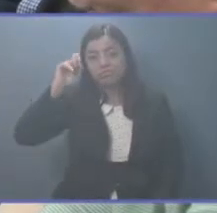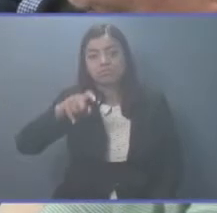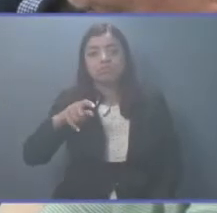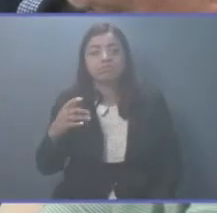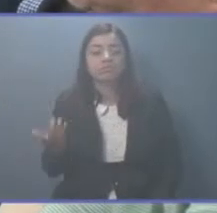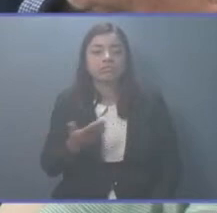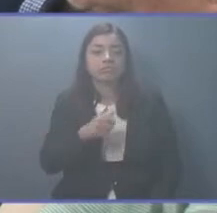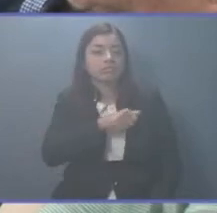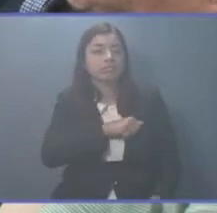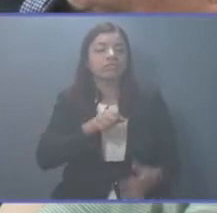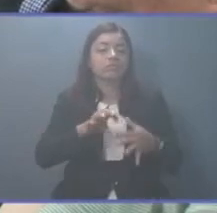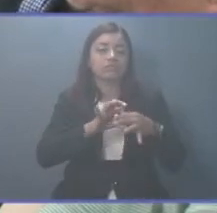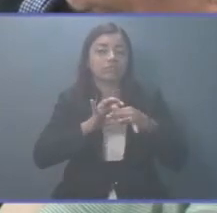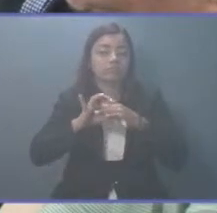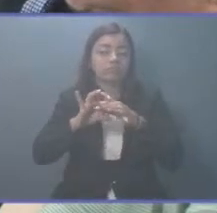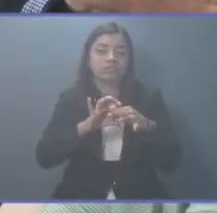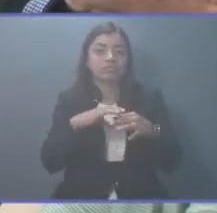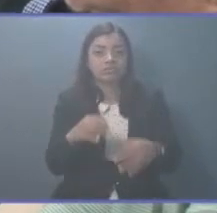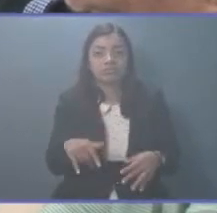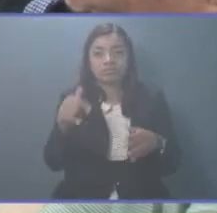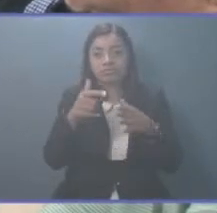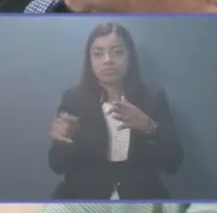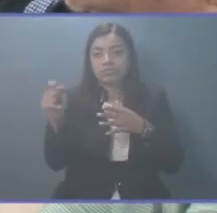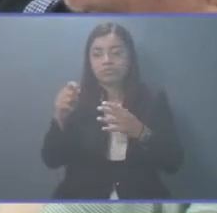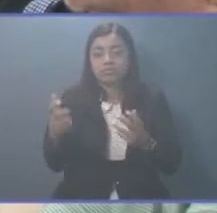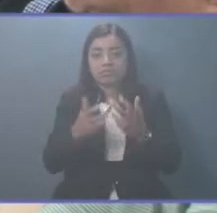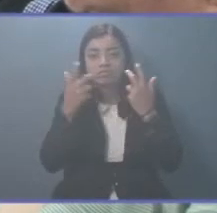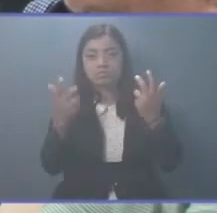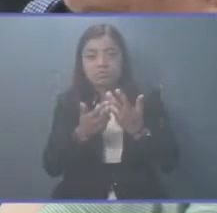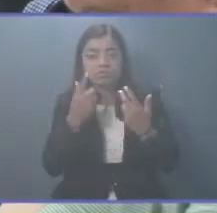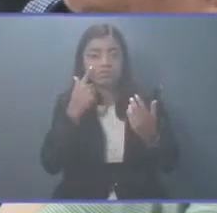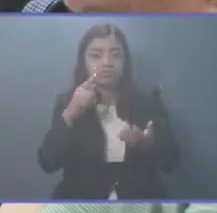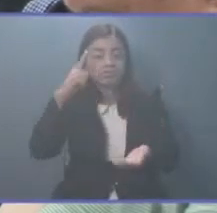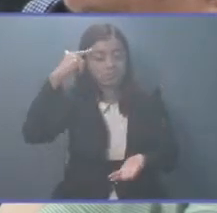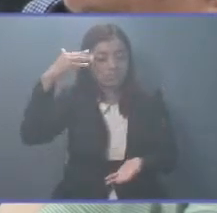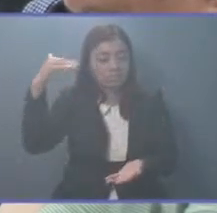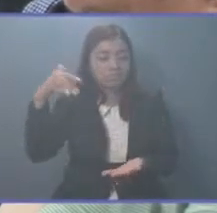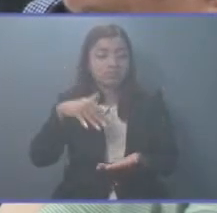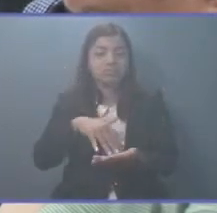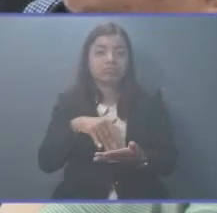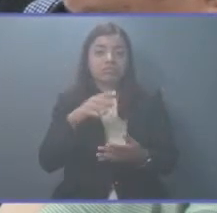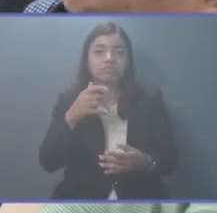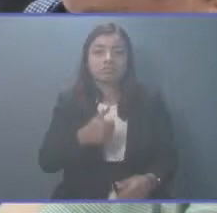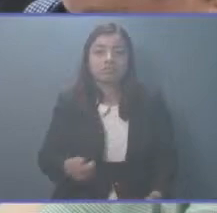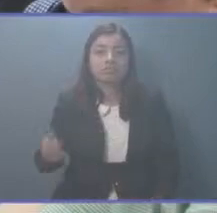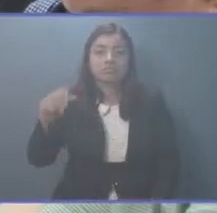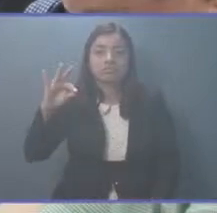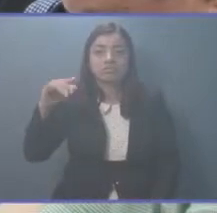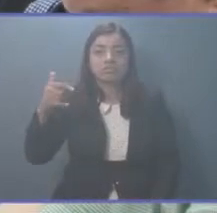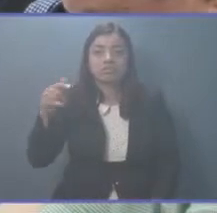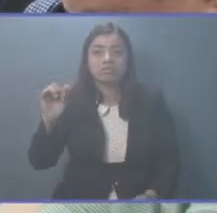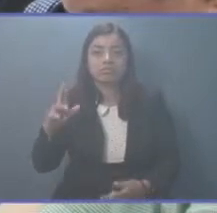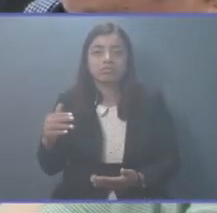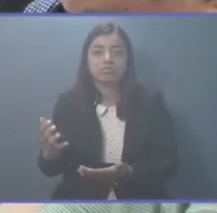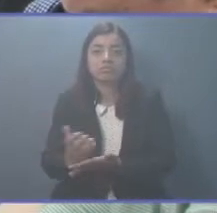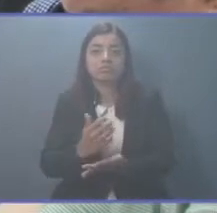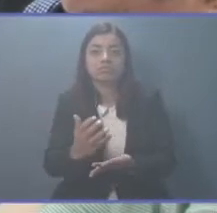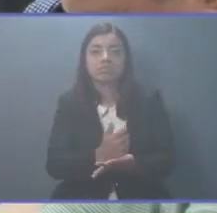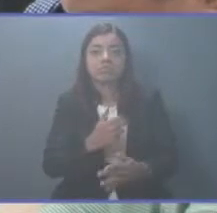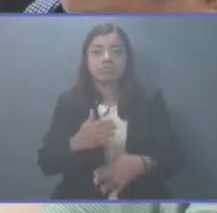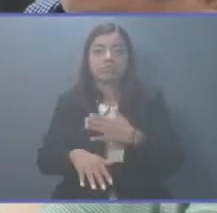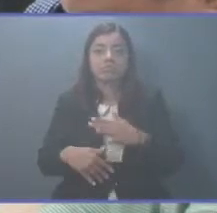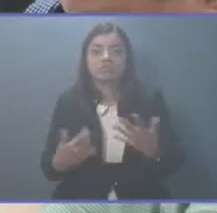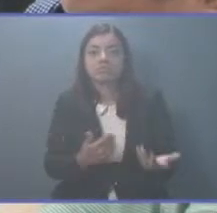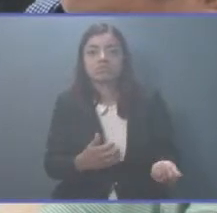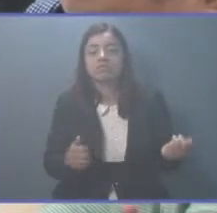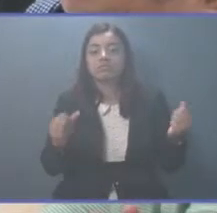en coordinación, ¿verdad?, con las áreas de investigación policiales y fiscales para presentar un proceso que después